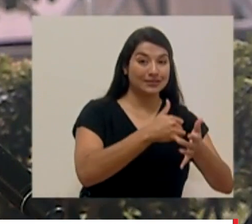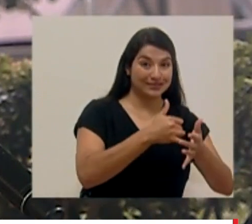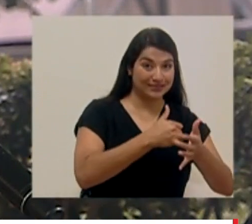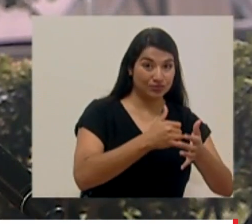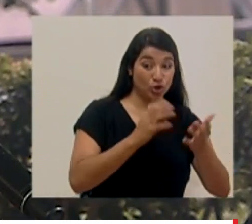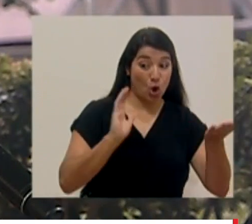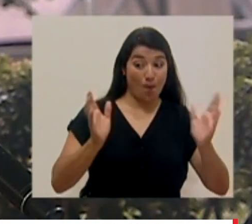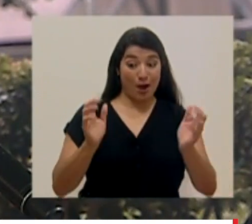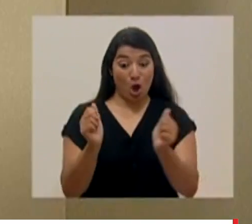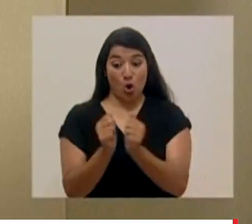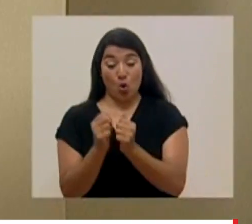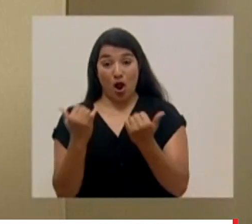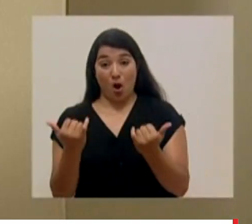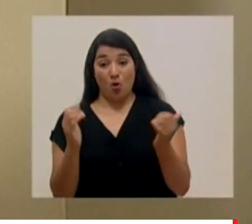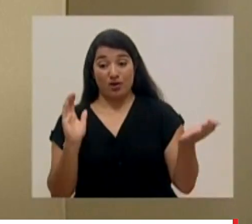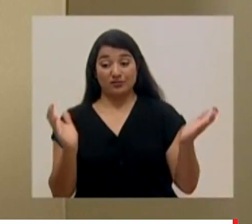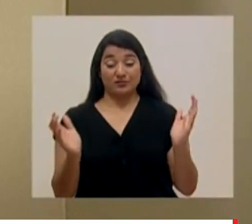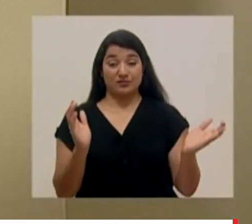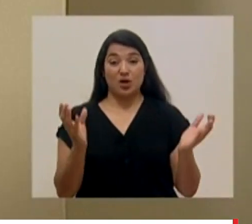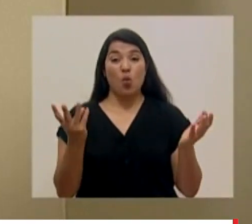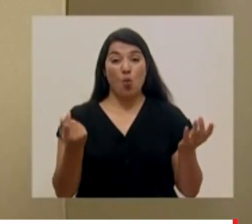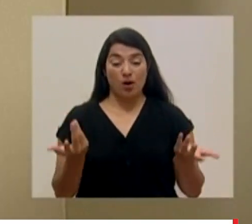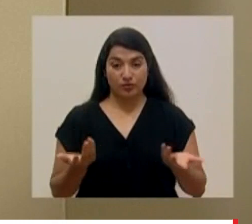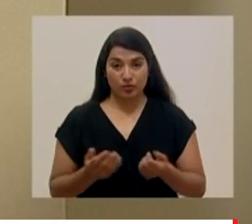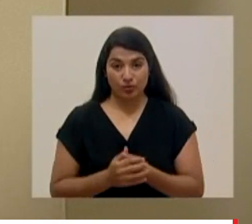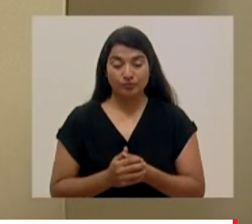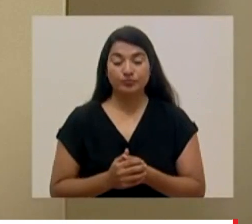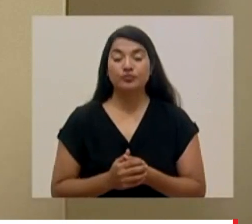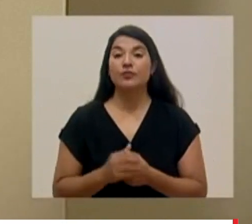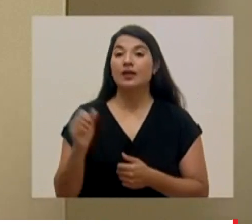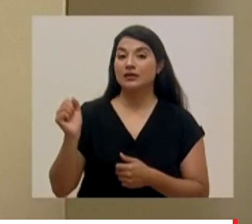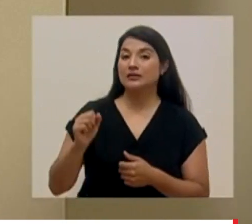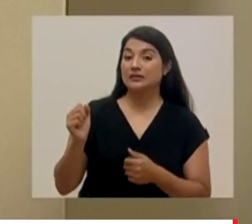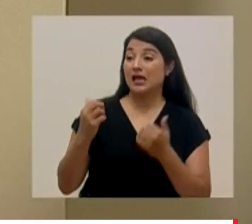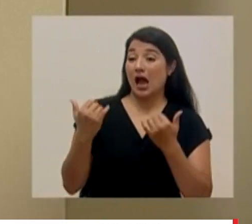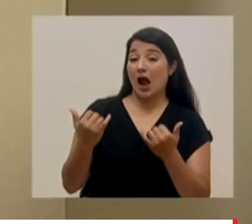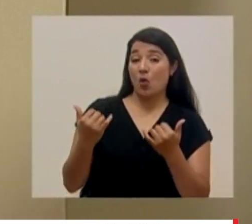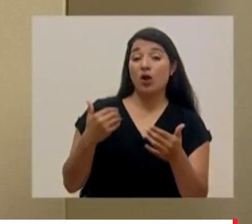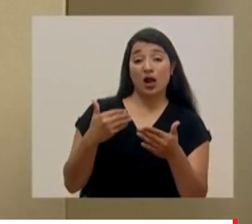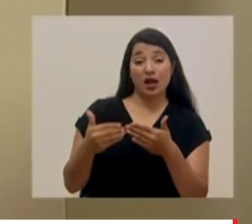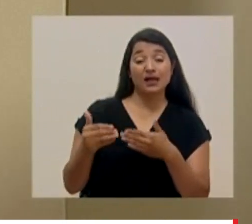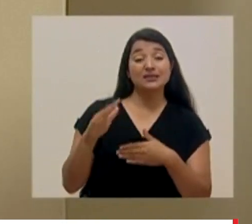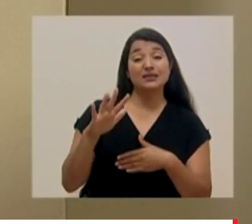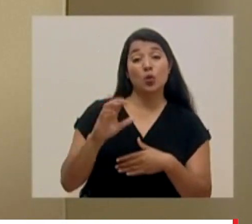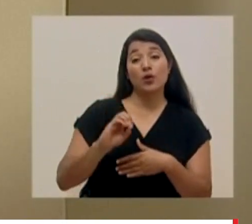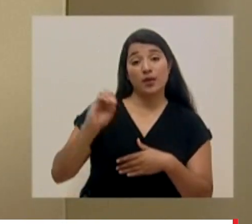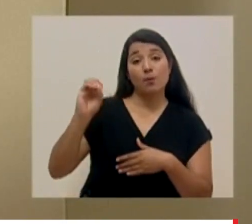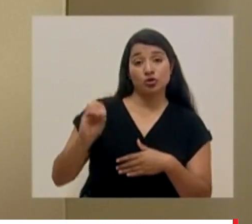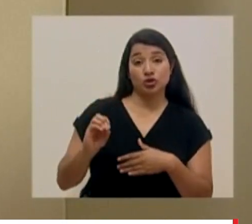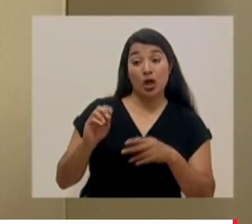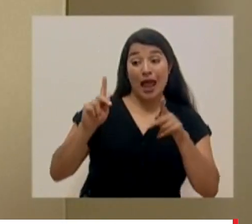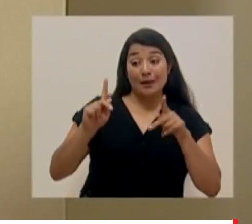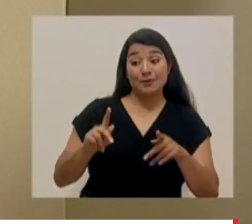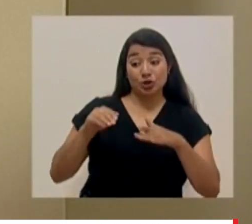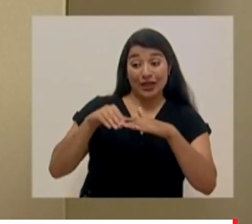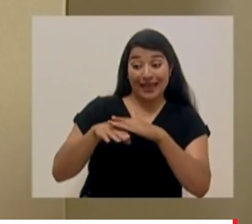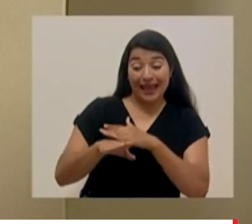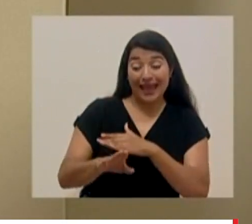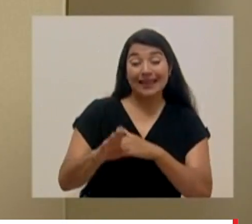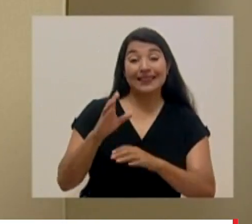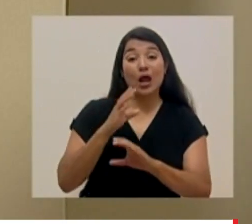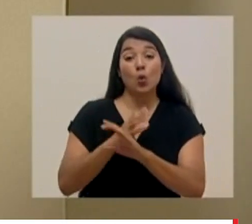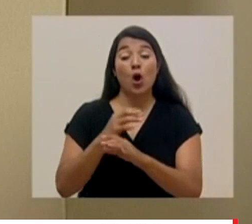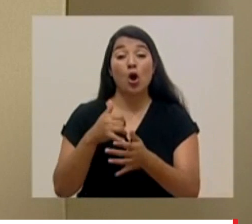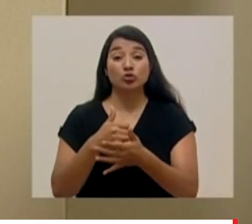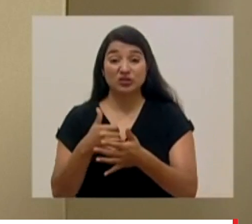tratamiento en UCIs. Bueno, sí, estamos en casi el 50%, un poquito por encima del 45% de los